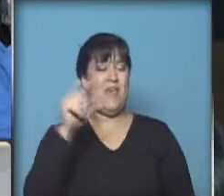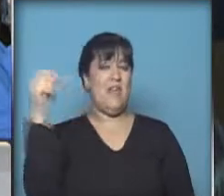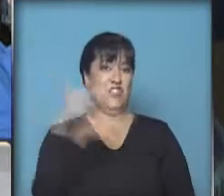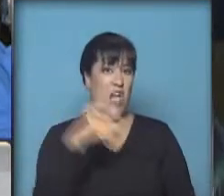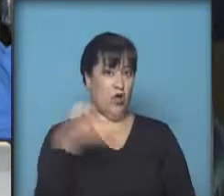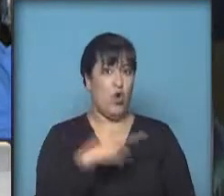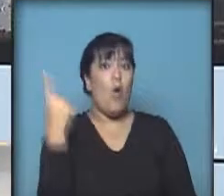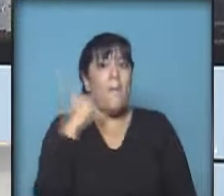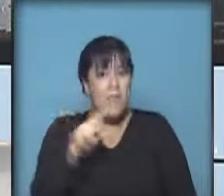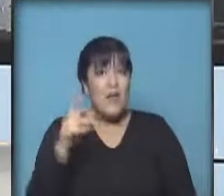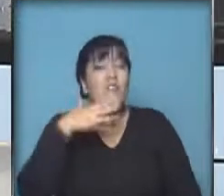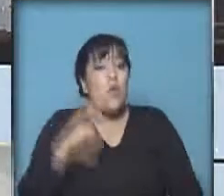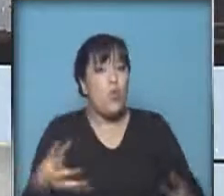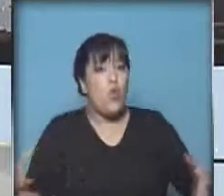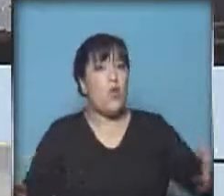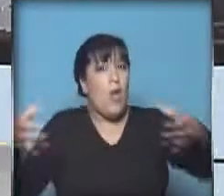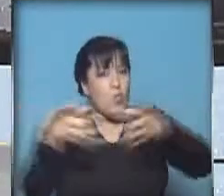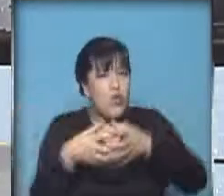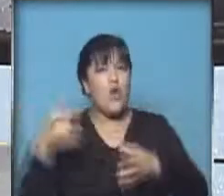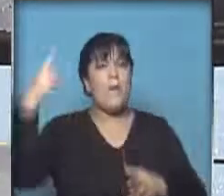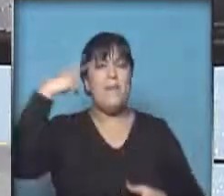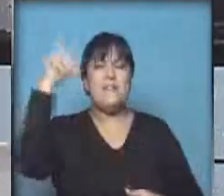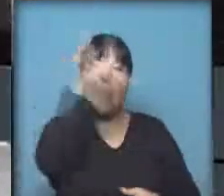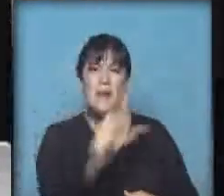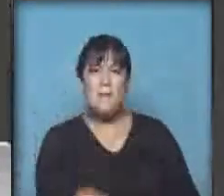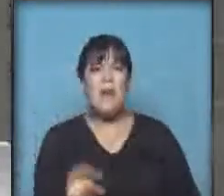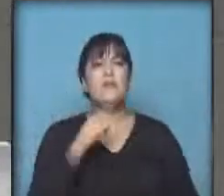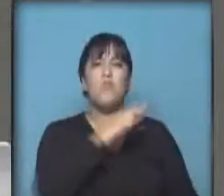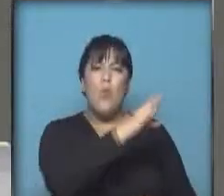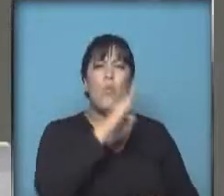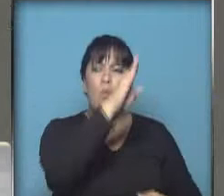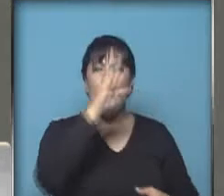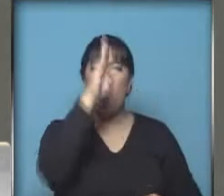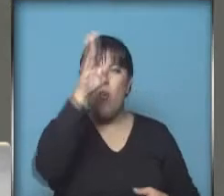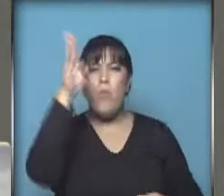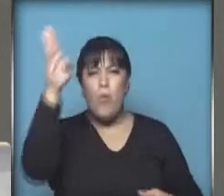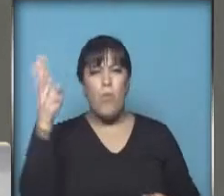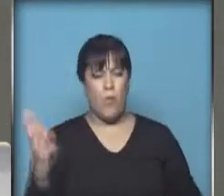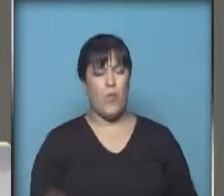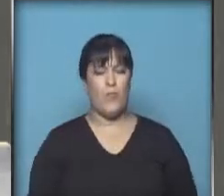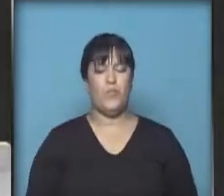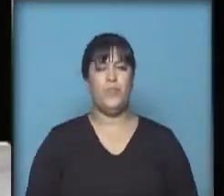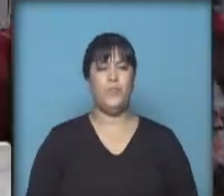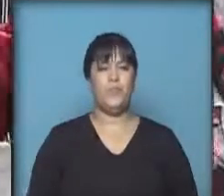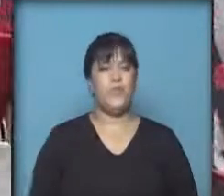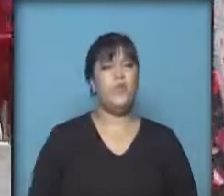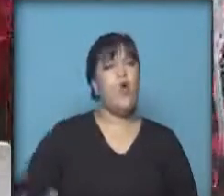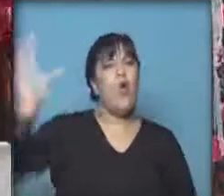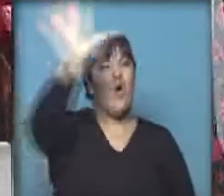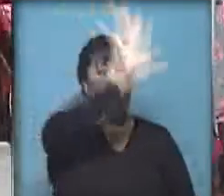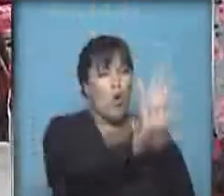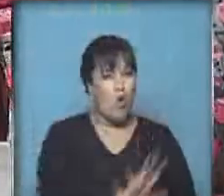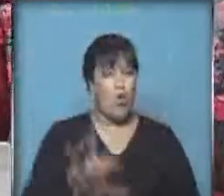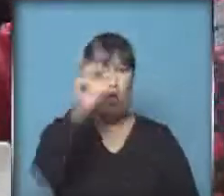los foros llevarán esa premisa de pensar al país en todas nuestras tonadas, a cada región, en todas las latitudes,